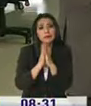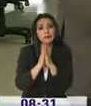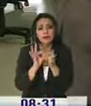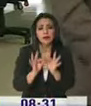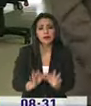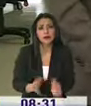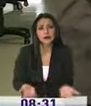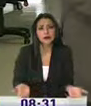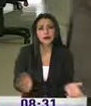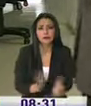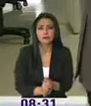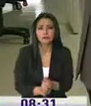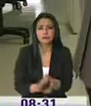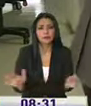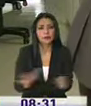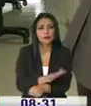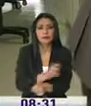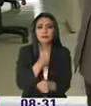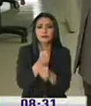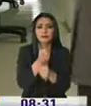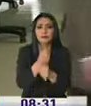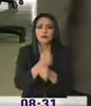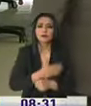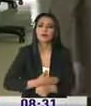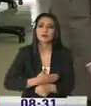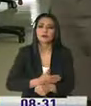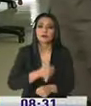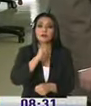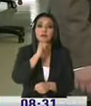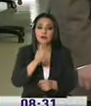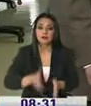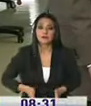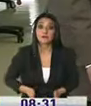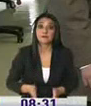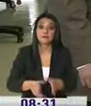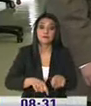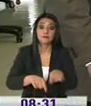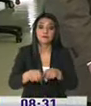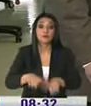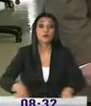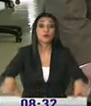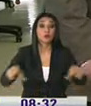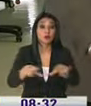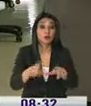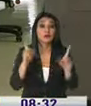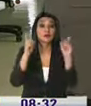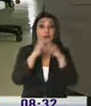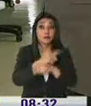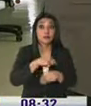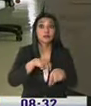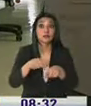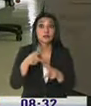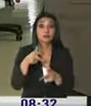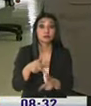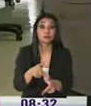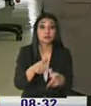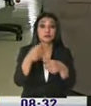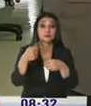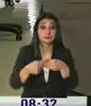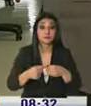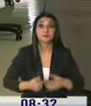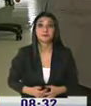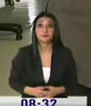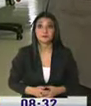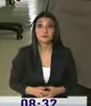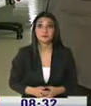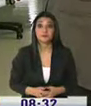arreglando. Hagan el trabajo completo, por Correcto. Favor. Muy Hace bien. Falta la vialidad y sobre todo en este sector tan transitado denso, la capital.